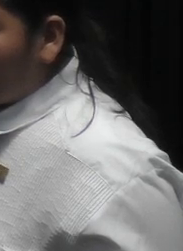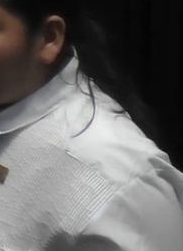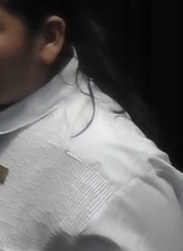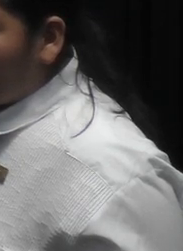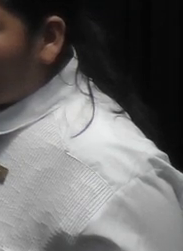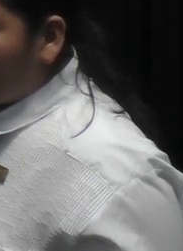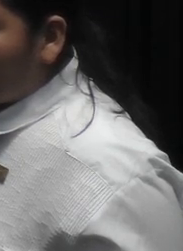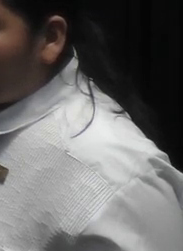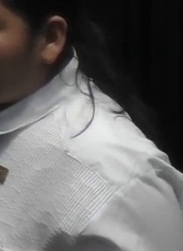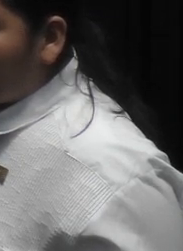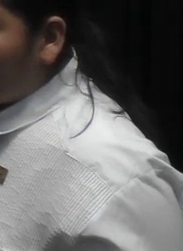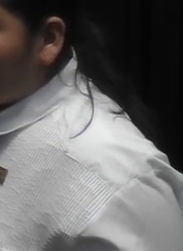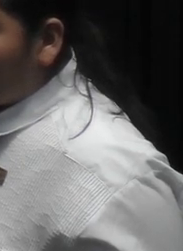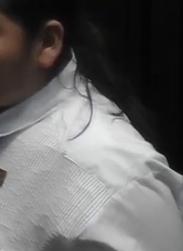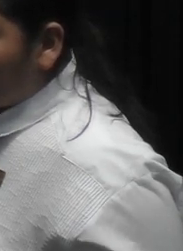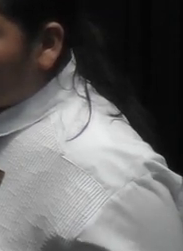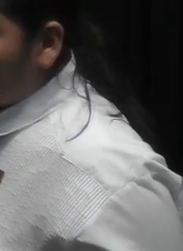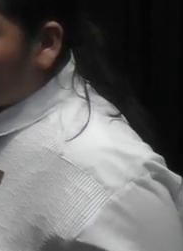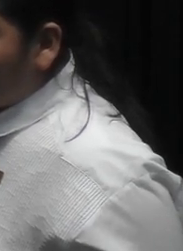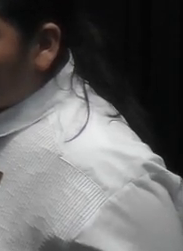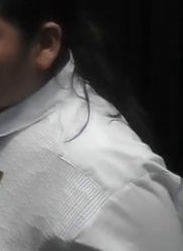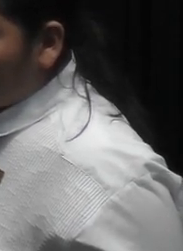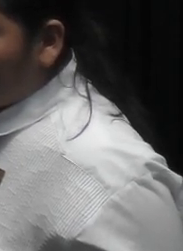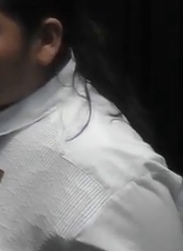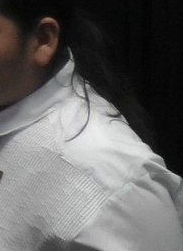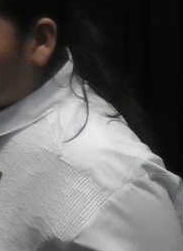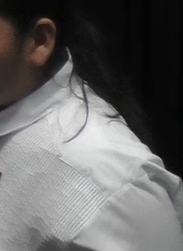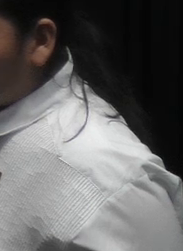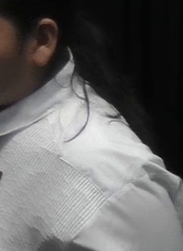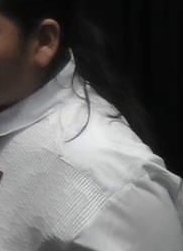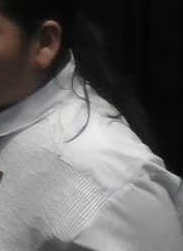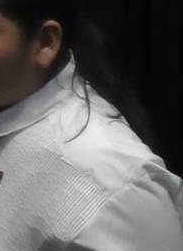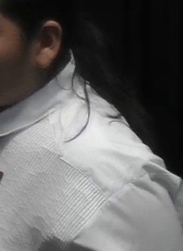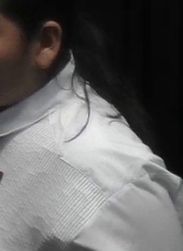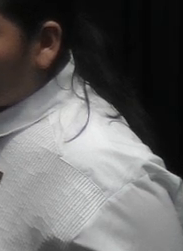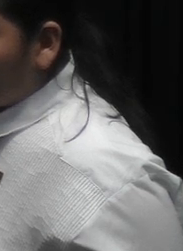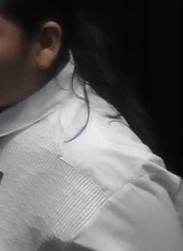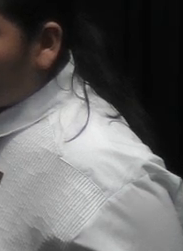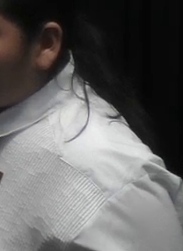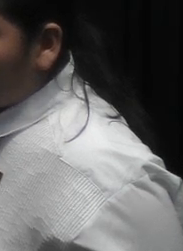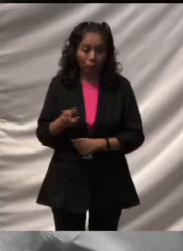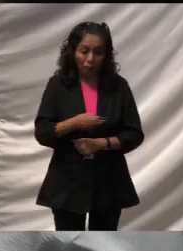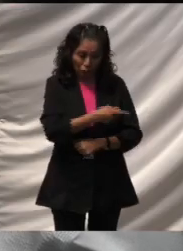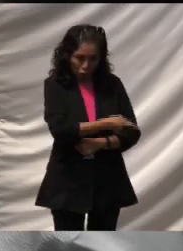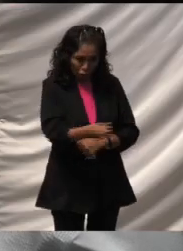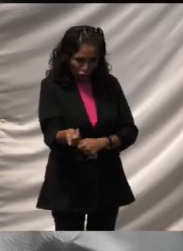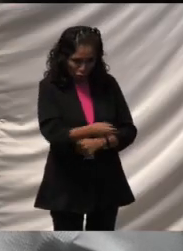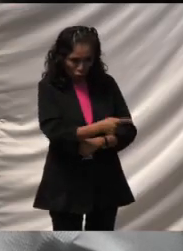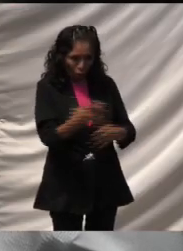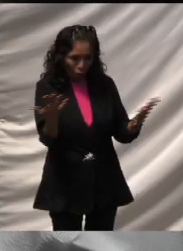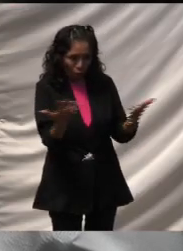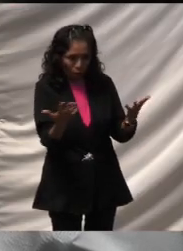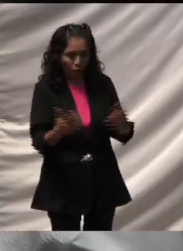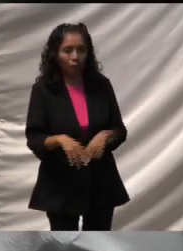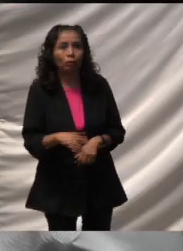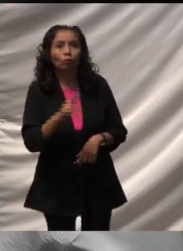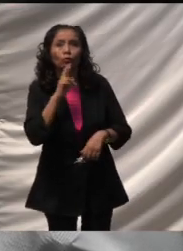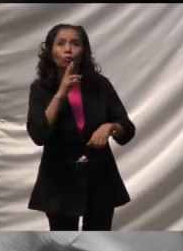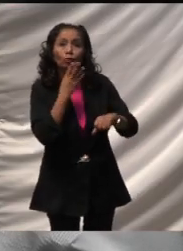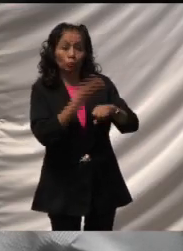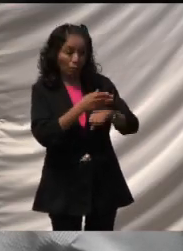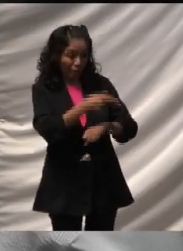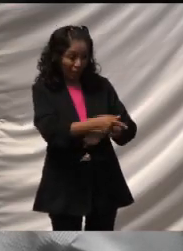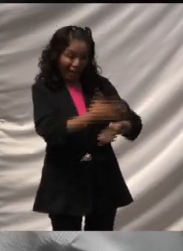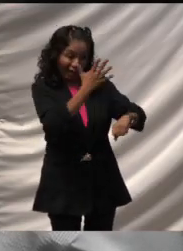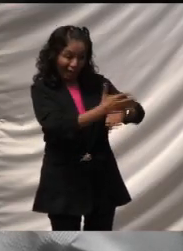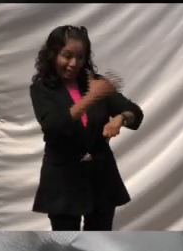la niña le explicaron a los padres de Juanita que sufría de acoso escolar y los acosadores lo que hacían. Los responsables serán suspendidos